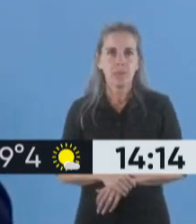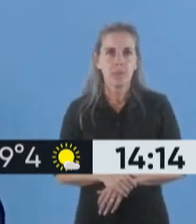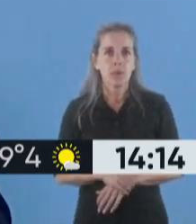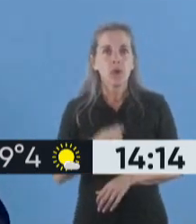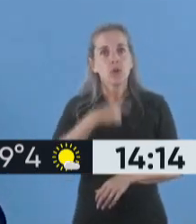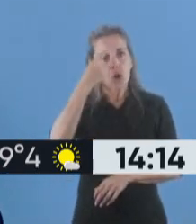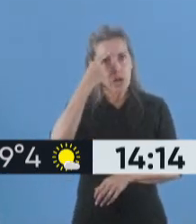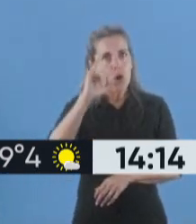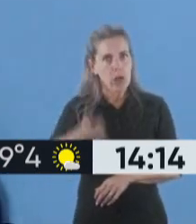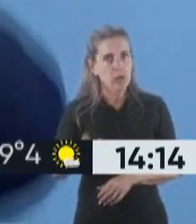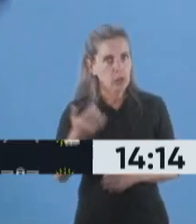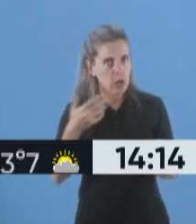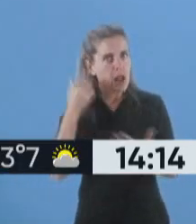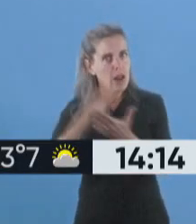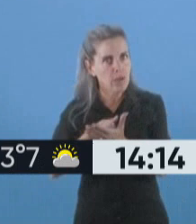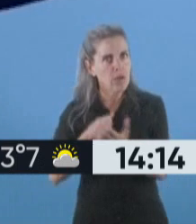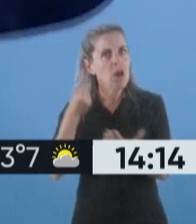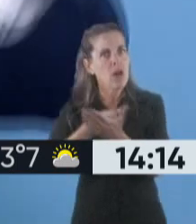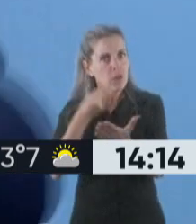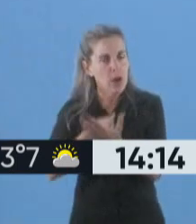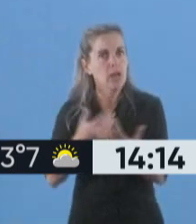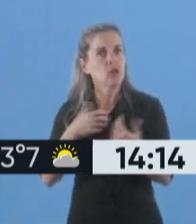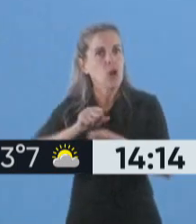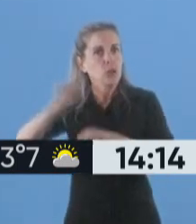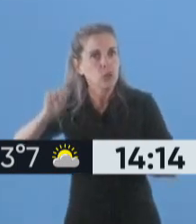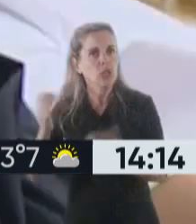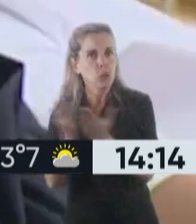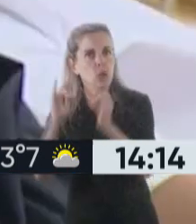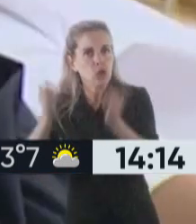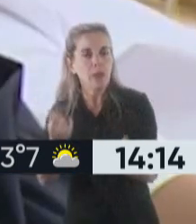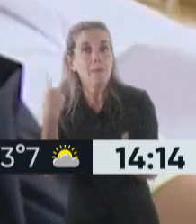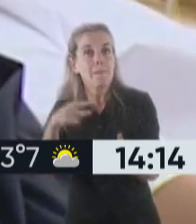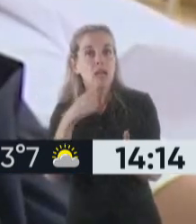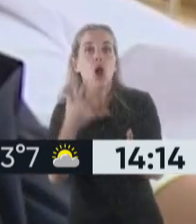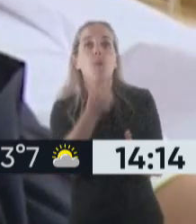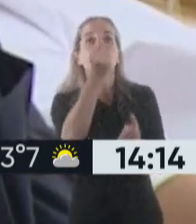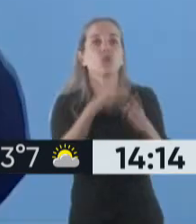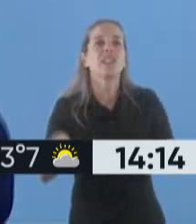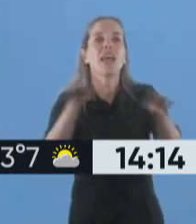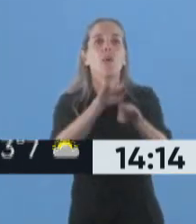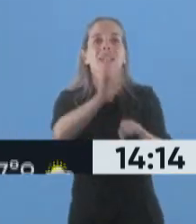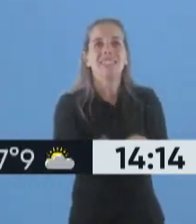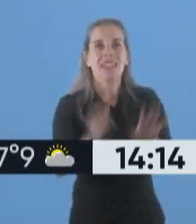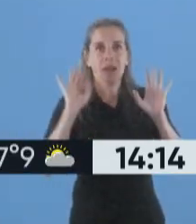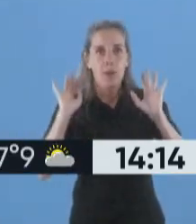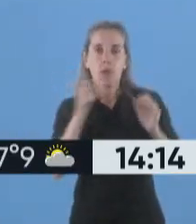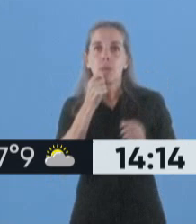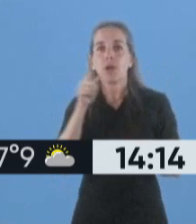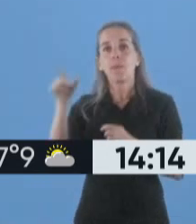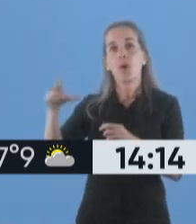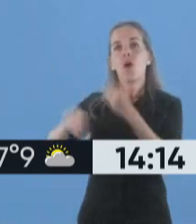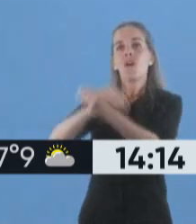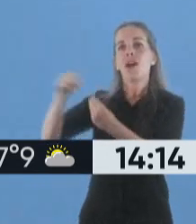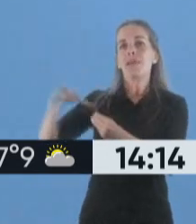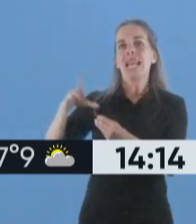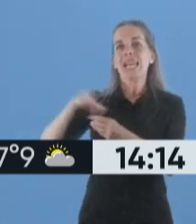Yo creo en el mérito, pero si las condiciones son iguales para todos. Porque no tiene el mismo mérito el hijo de un rico que el